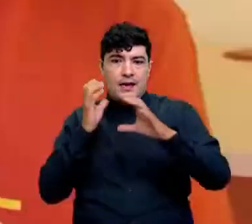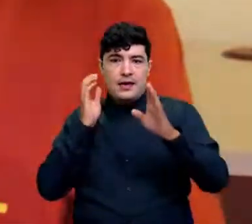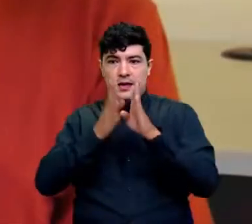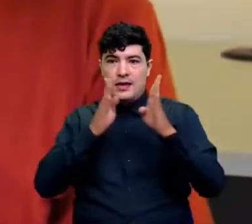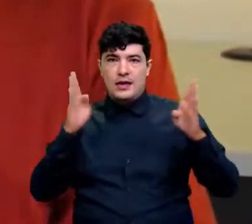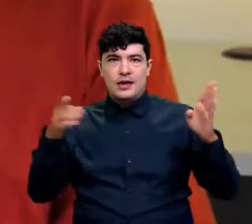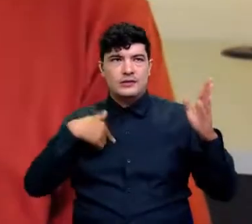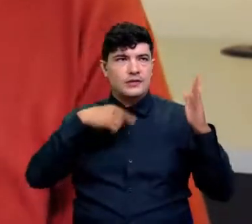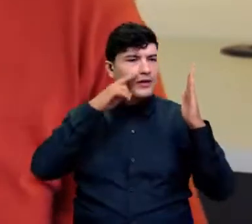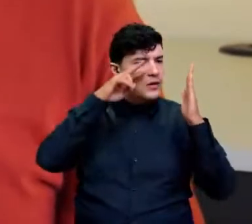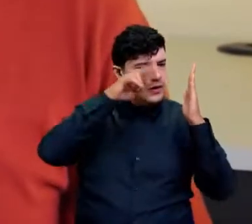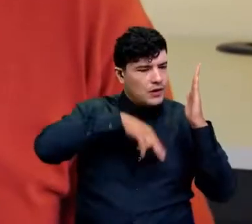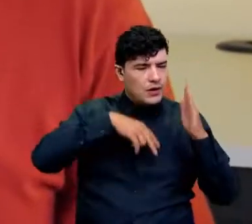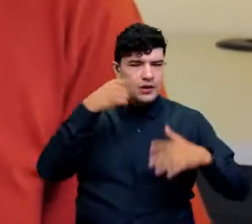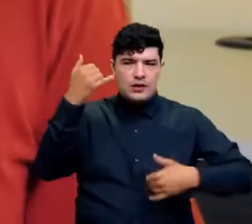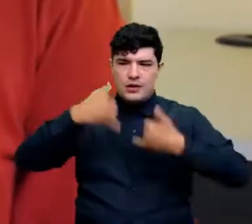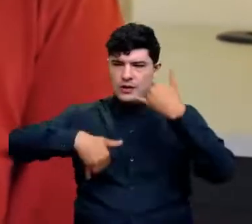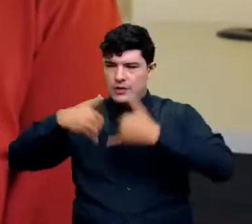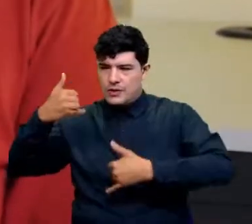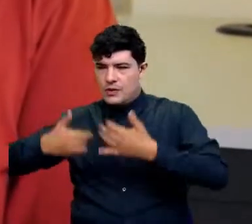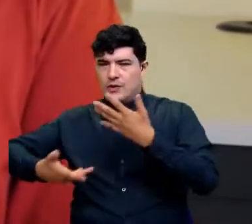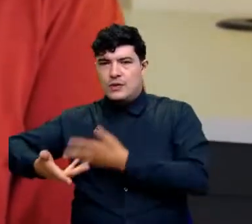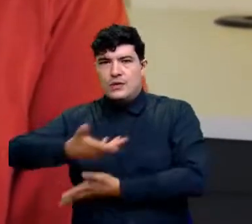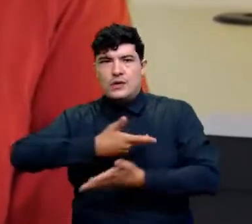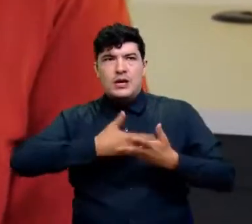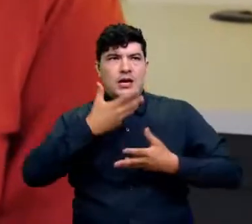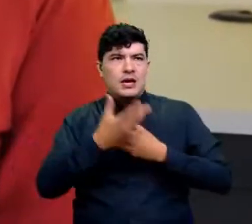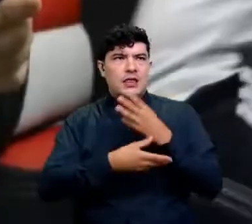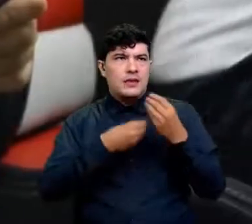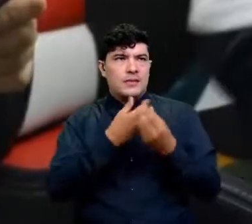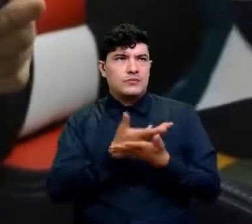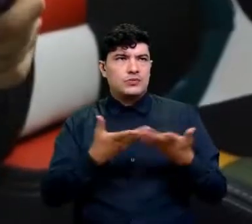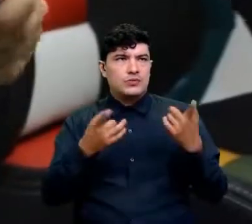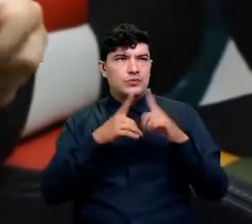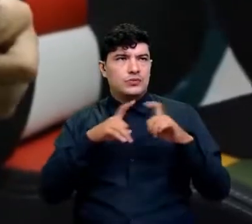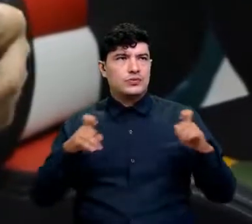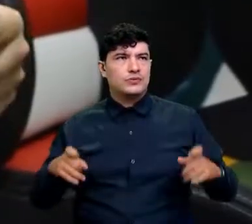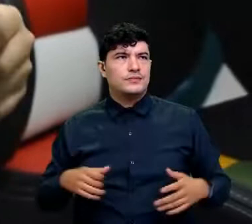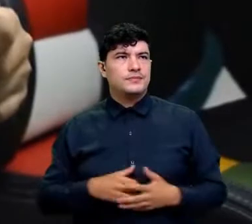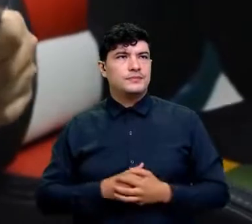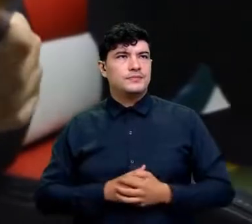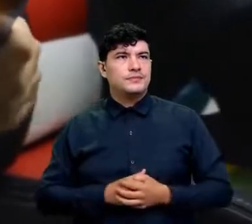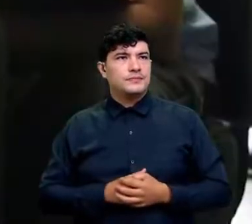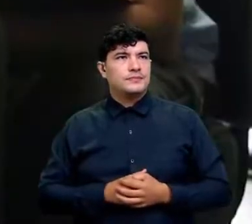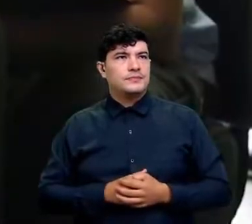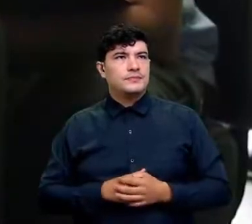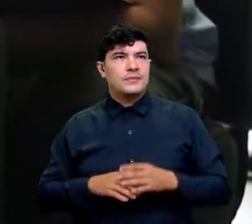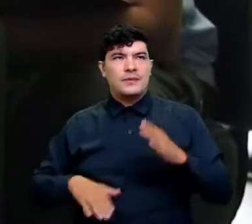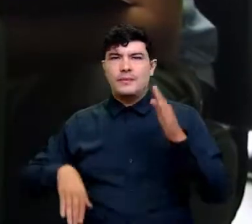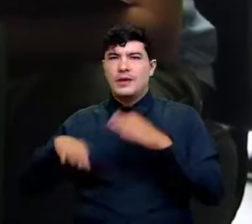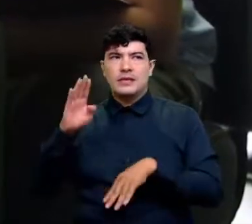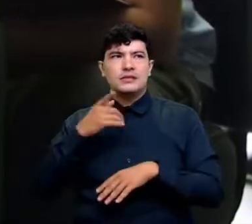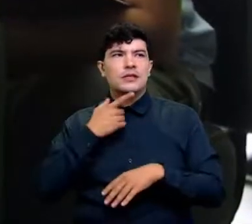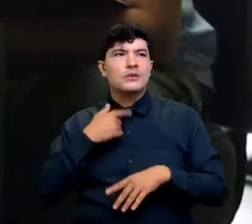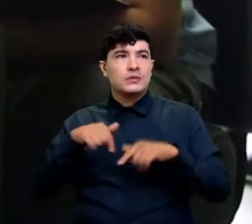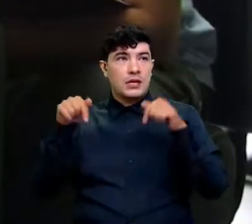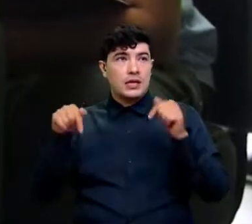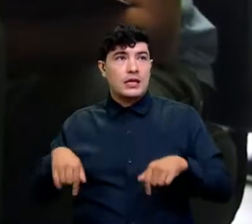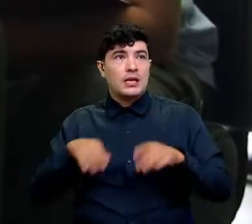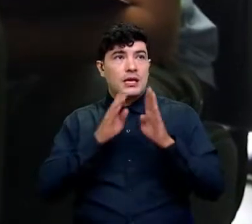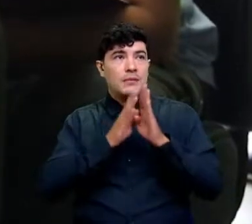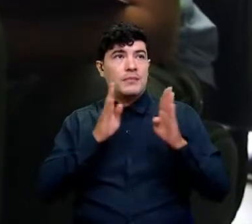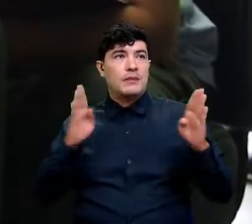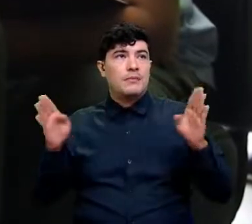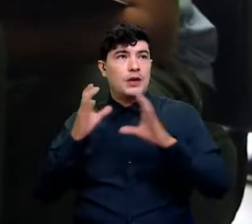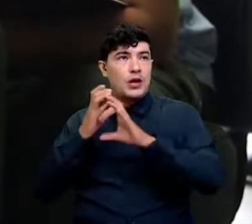puedo leer, puedo jugar y puedo hacer muchas cosas. Lo que más me gustó del Bibliobús fue que